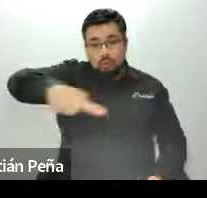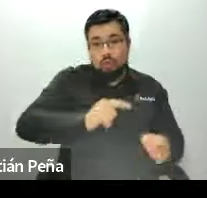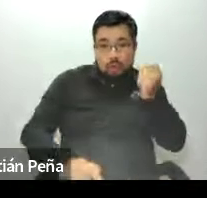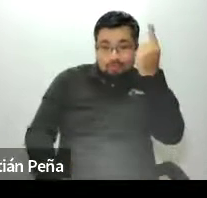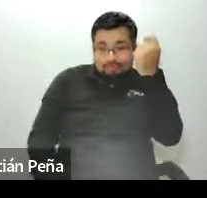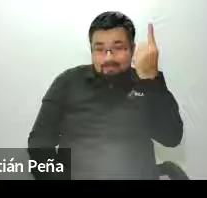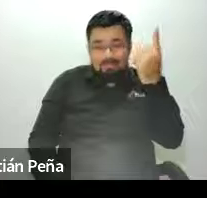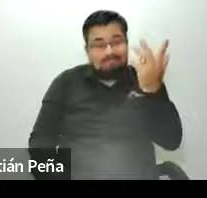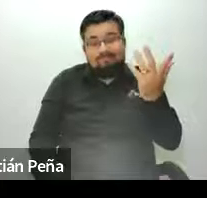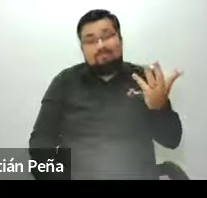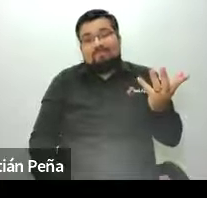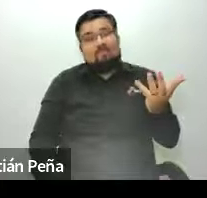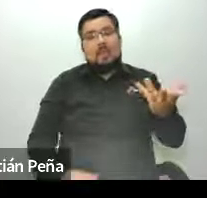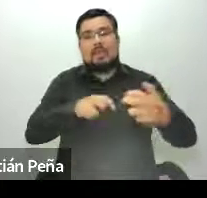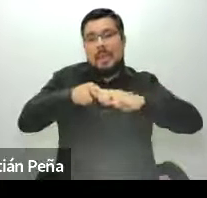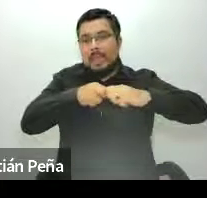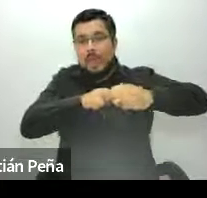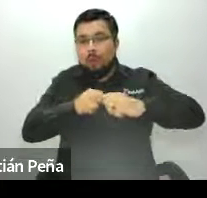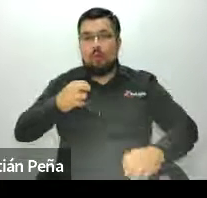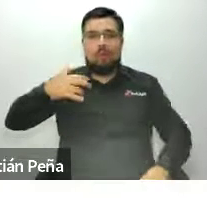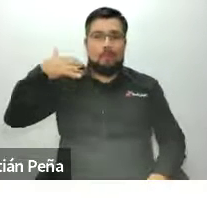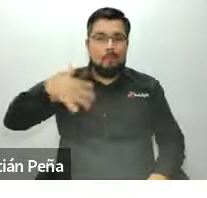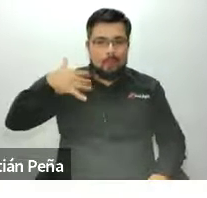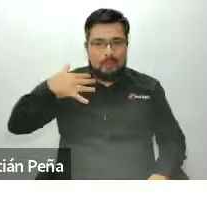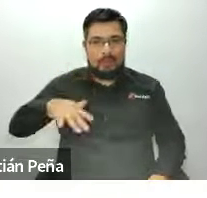muy, muy importante e interesante.